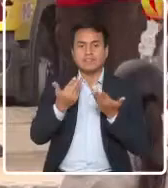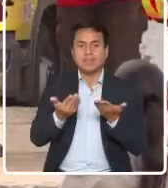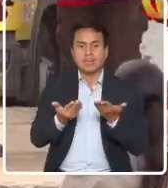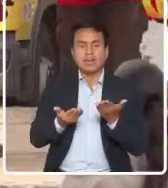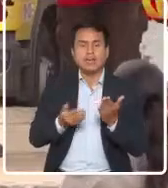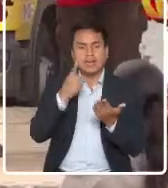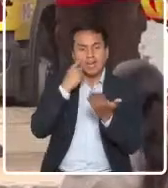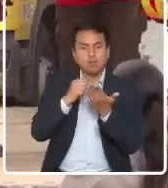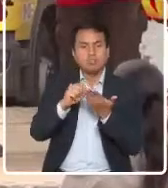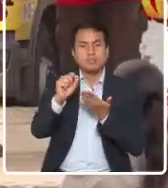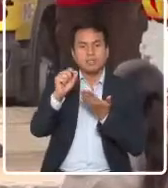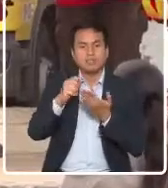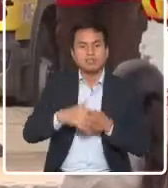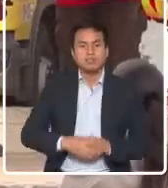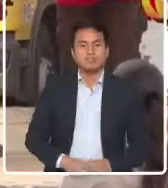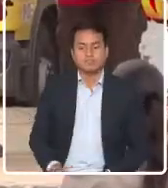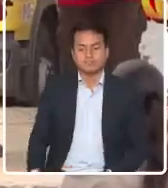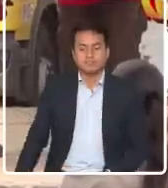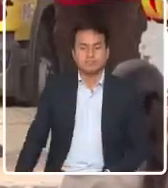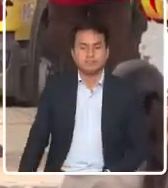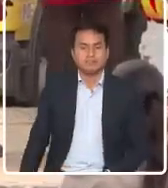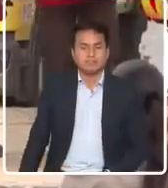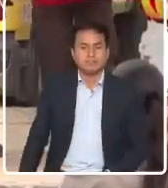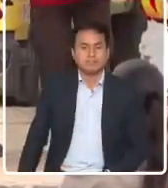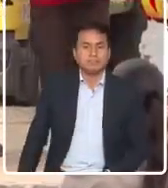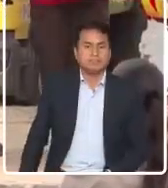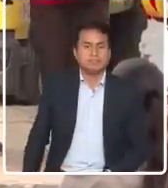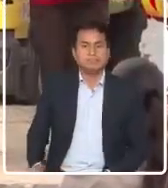estos reconocimientos.